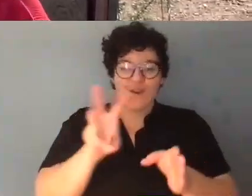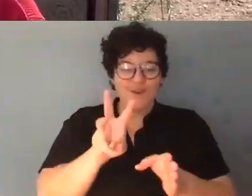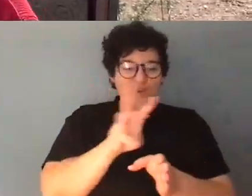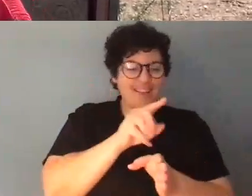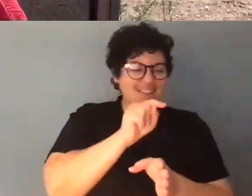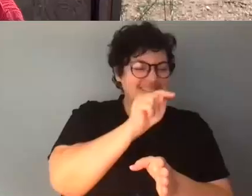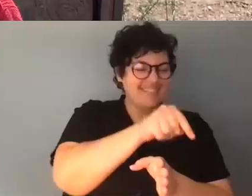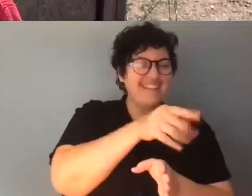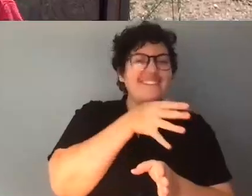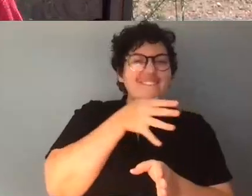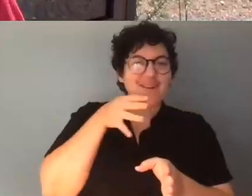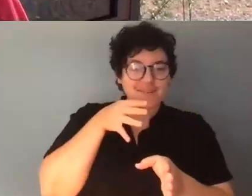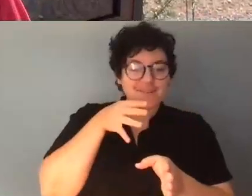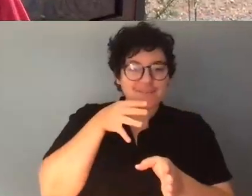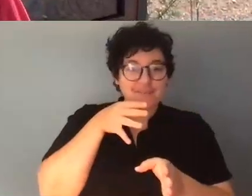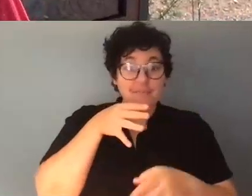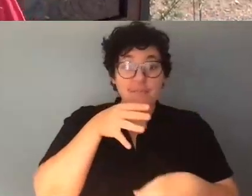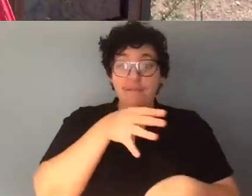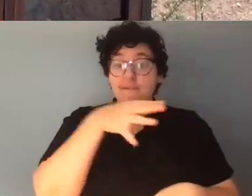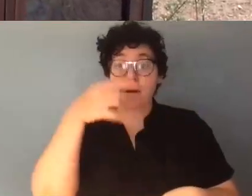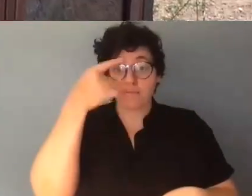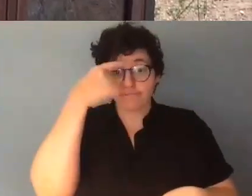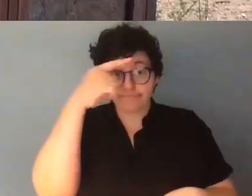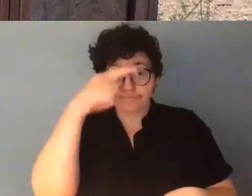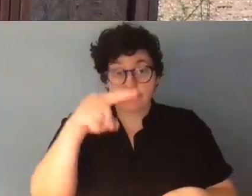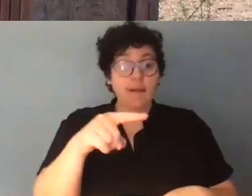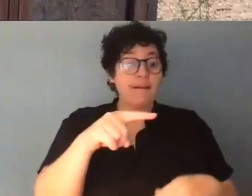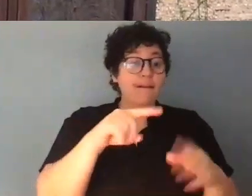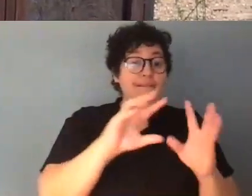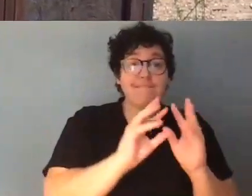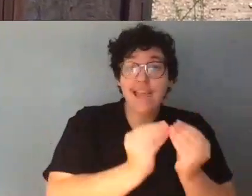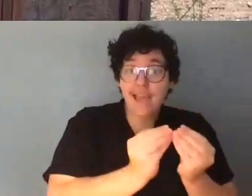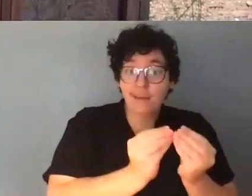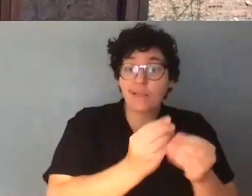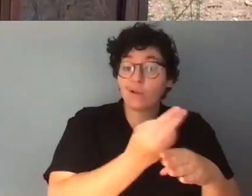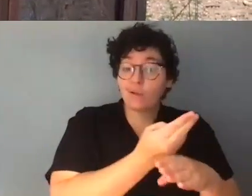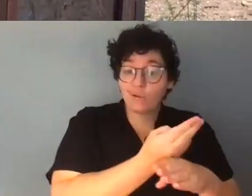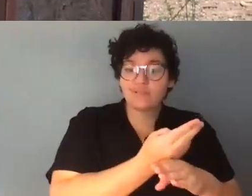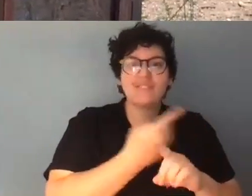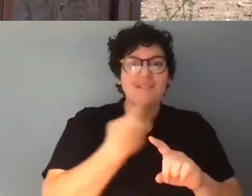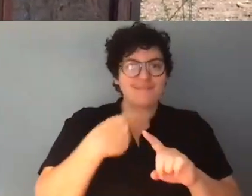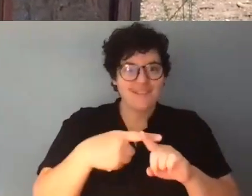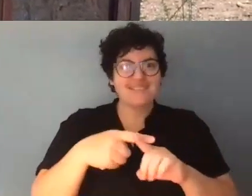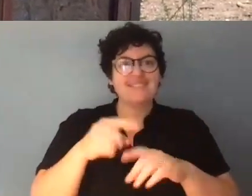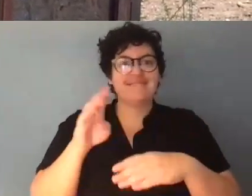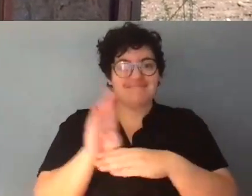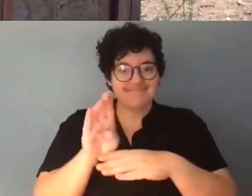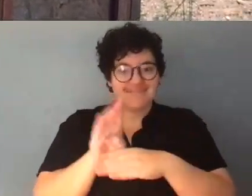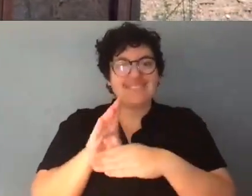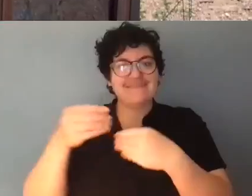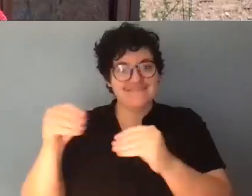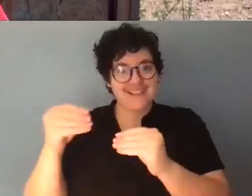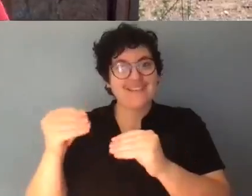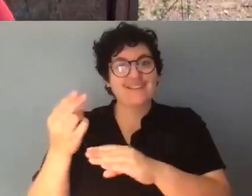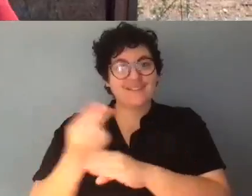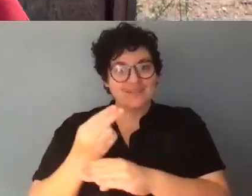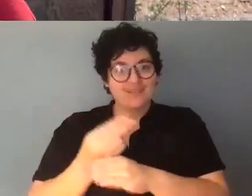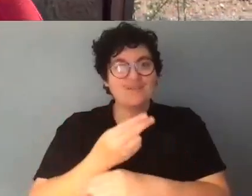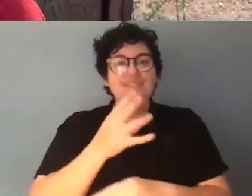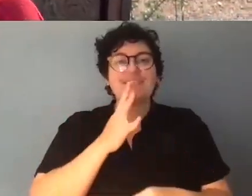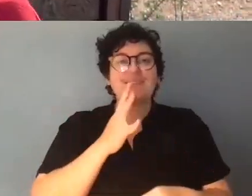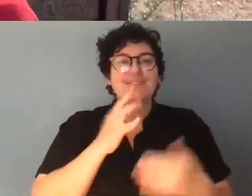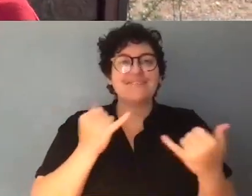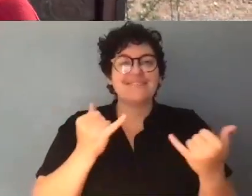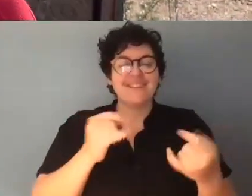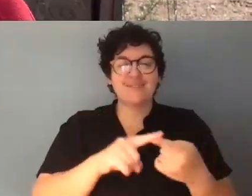diseñado precisamente para familias y para uso comercial también. Y hoy vamos a hablar con Don Jorge y Don Kim, que ellos aquí tienen